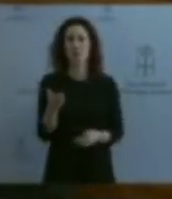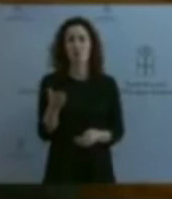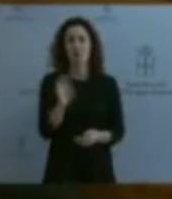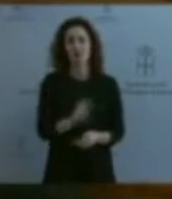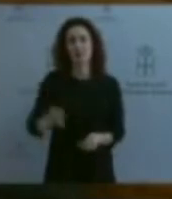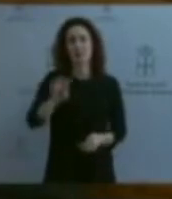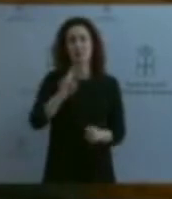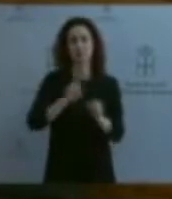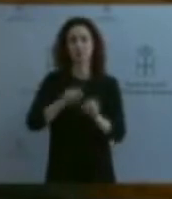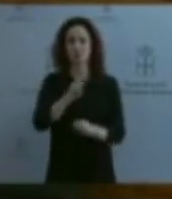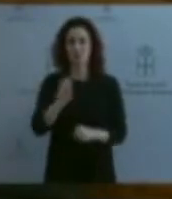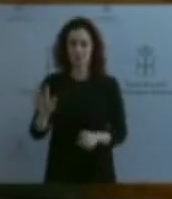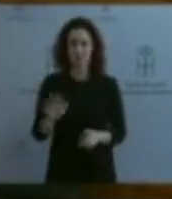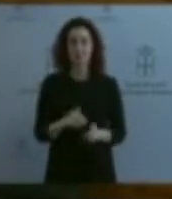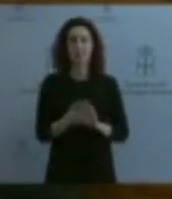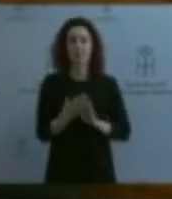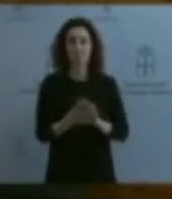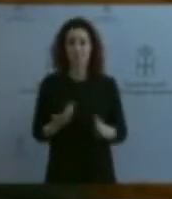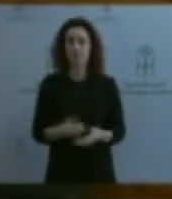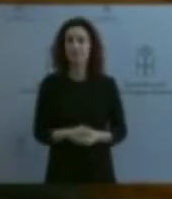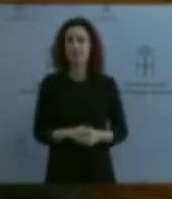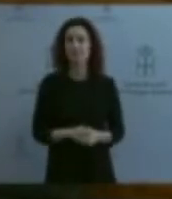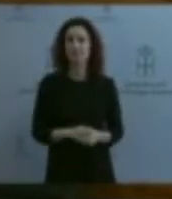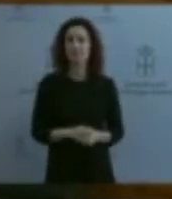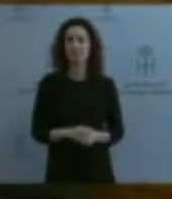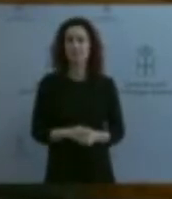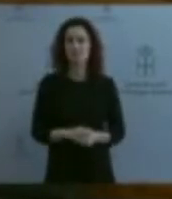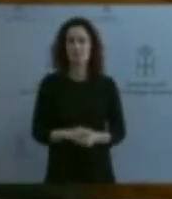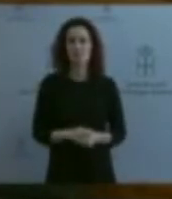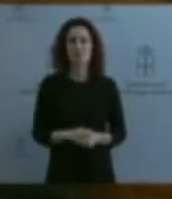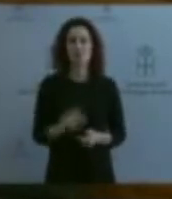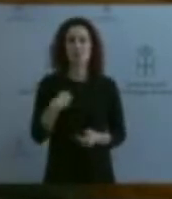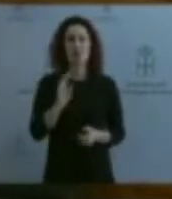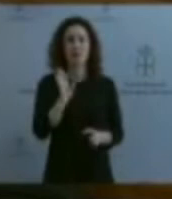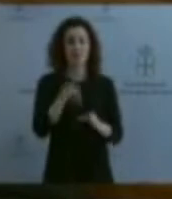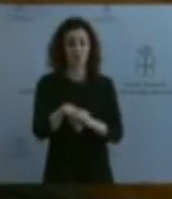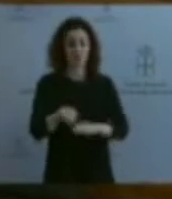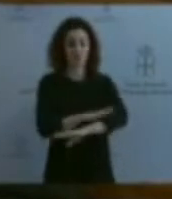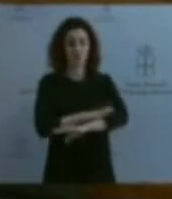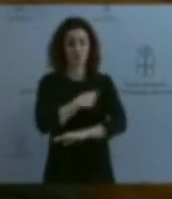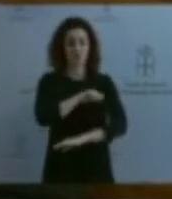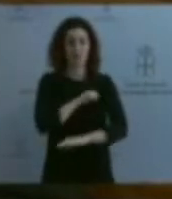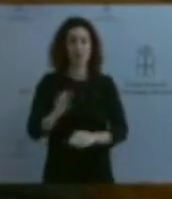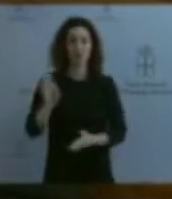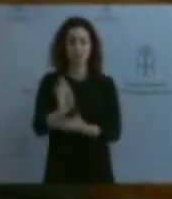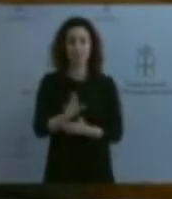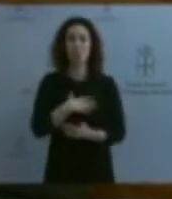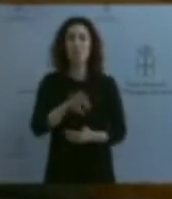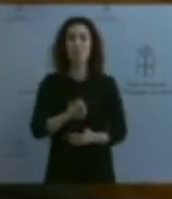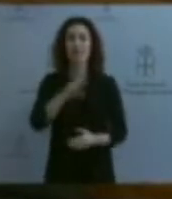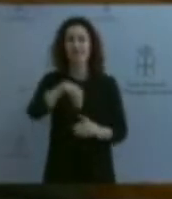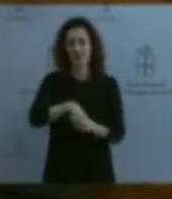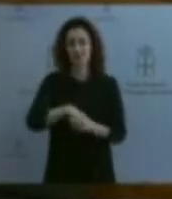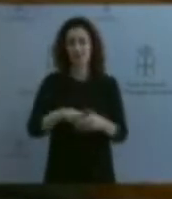puesto que ustedes forman parte del Gobierno de España, este planteamiento yo creo que se puede abordar en el seno del Gobierno de coalición, es decir, la participación. Lo